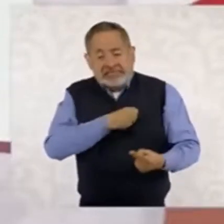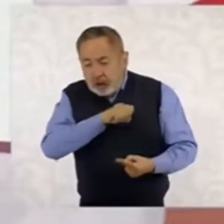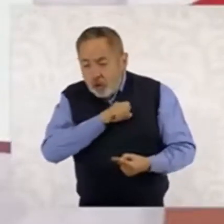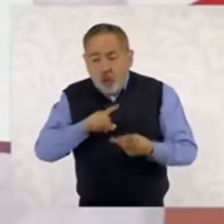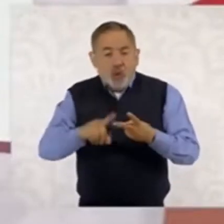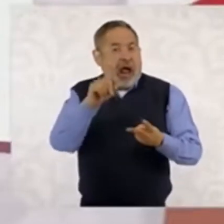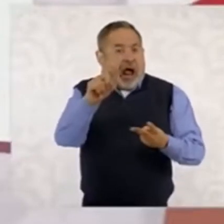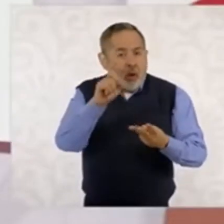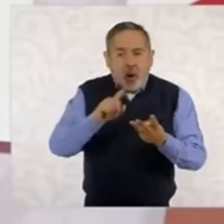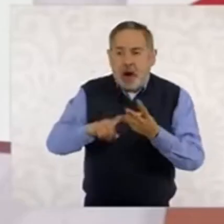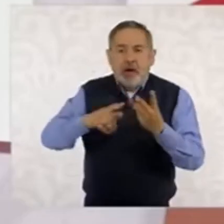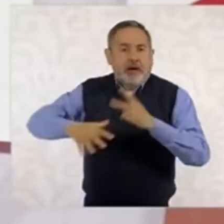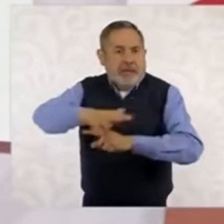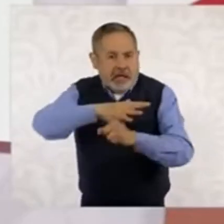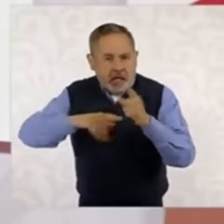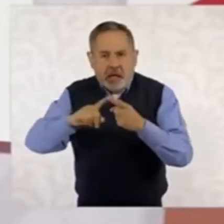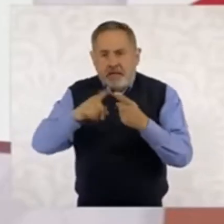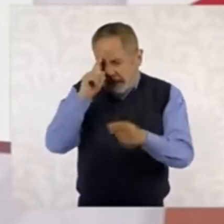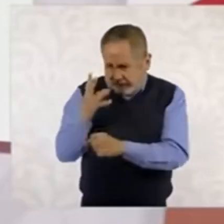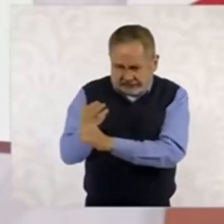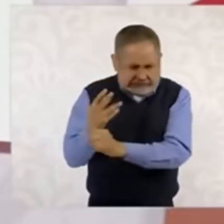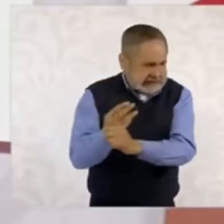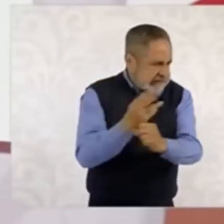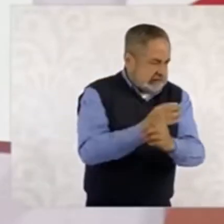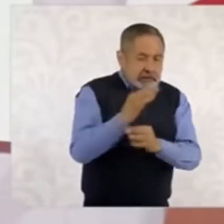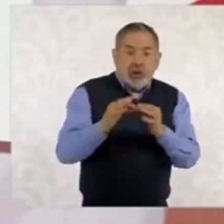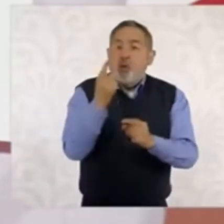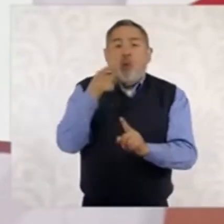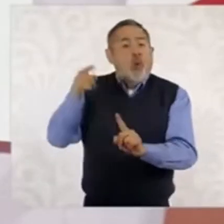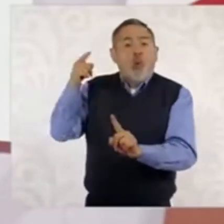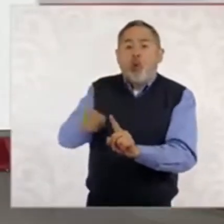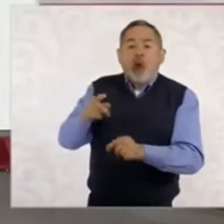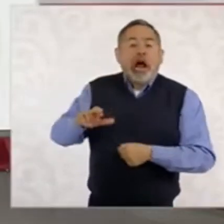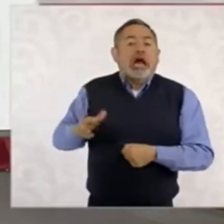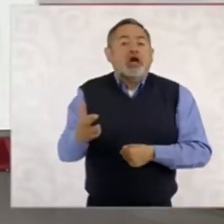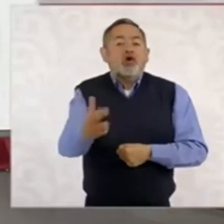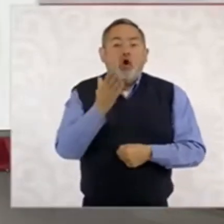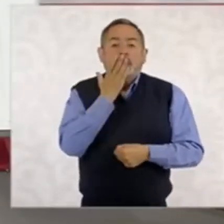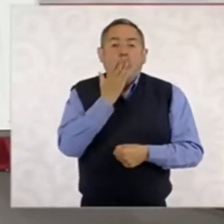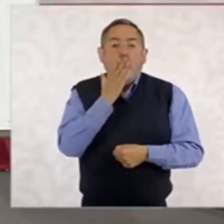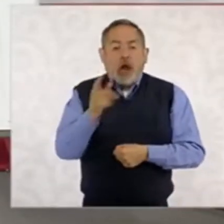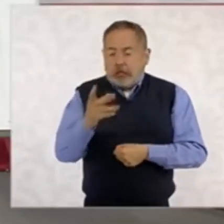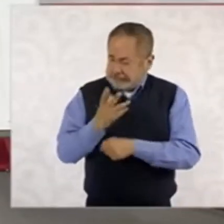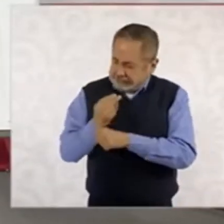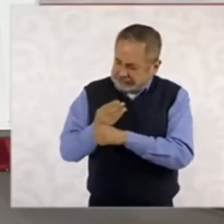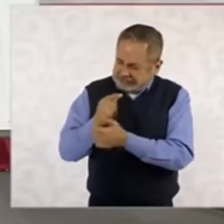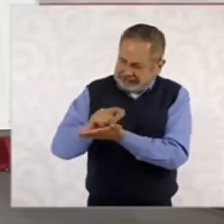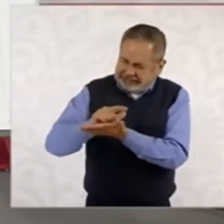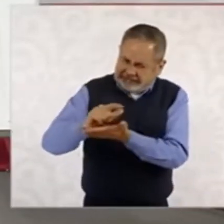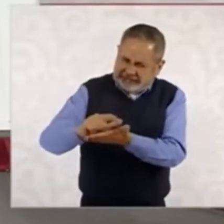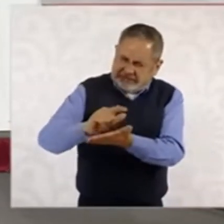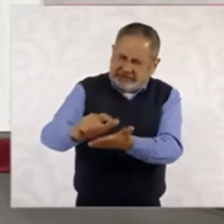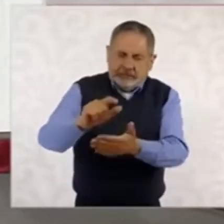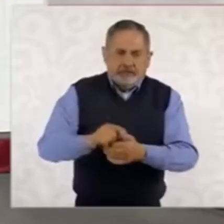ambiente, particularmente de la remediación en el río Sonora. Y si me permiten, vamos a la siguiente.